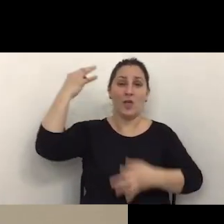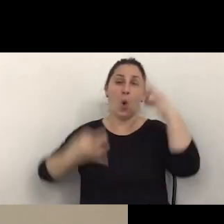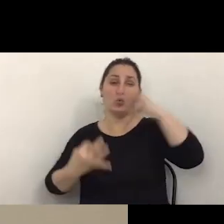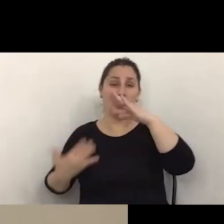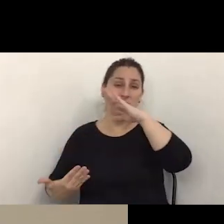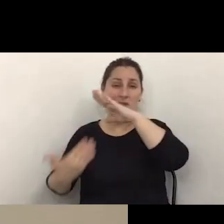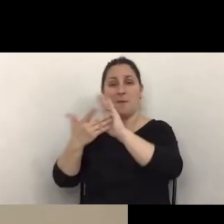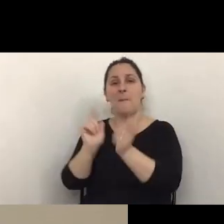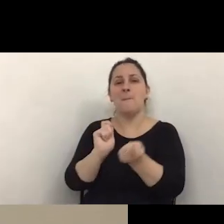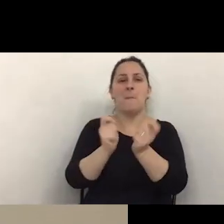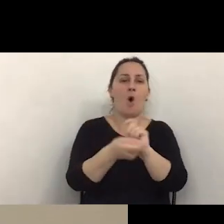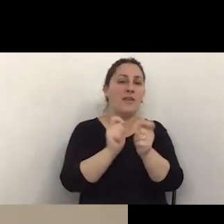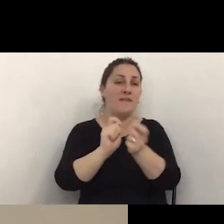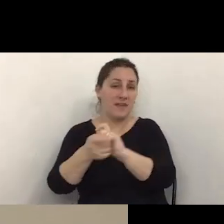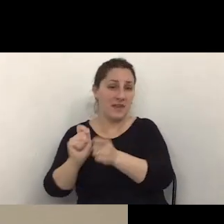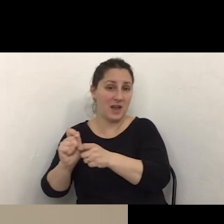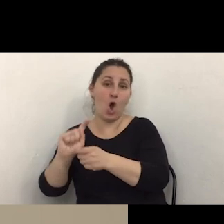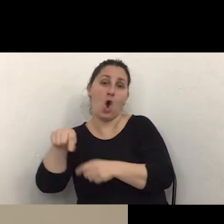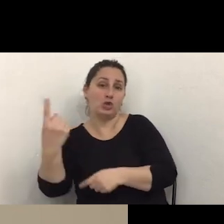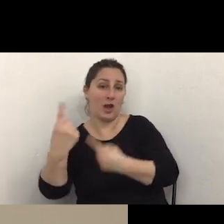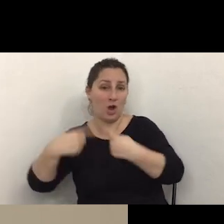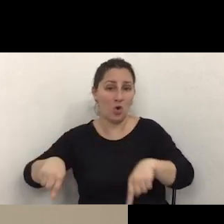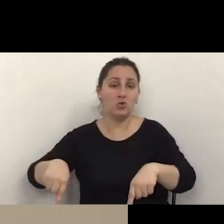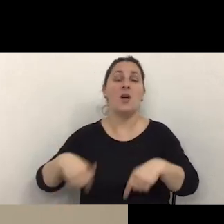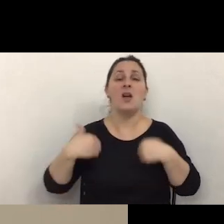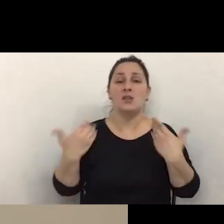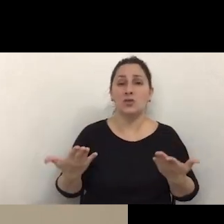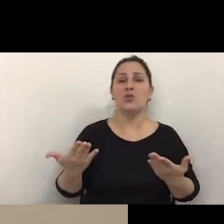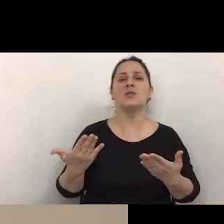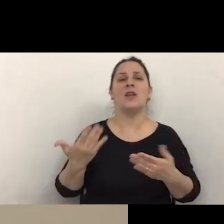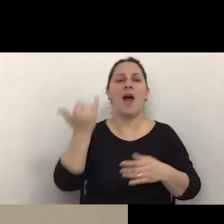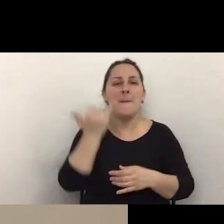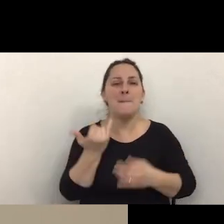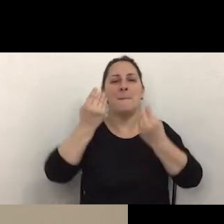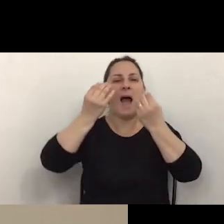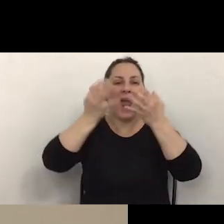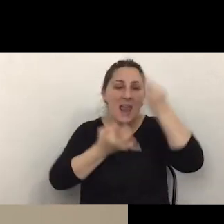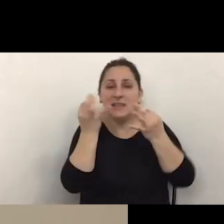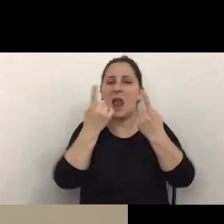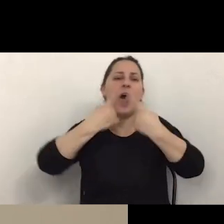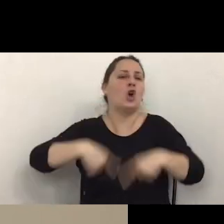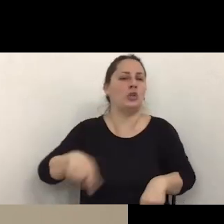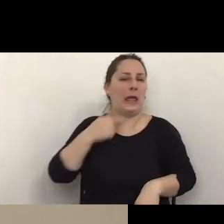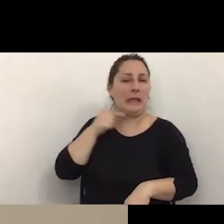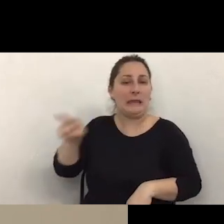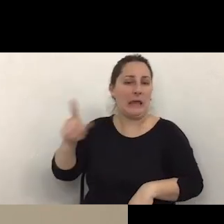y modificando de alguna manera otros, en definitiva ingresa a analizar lo que quiere analizar.